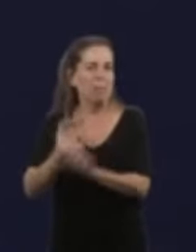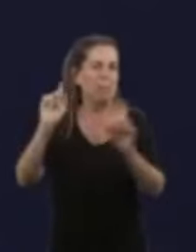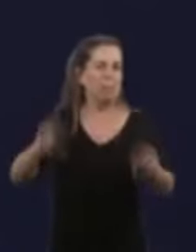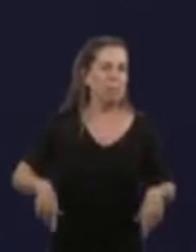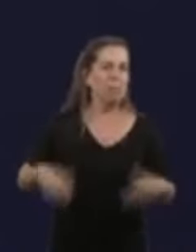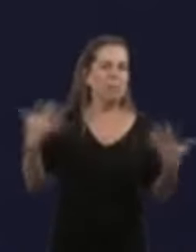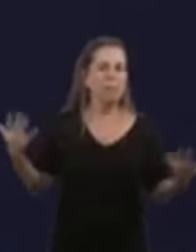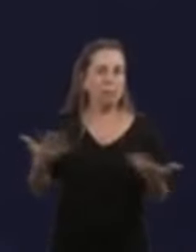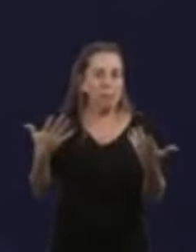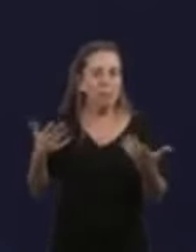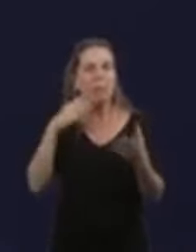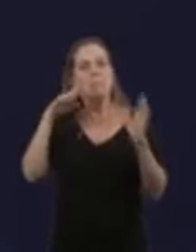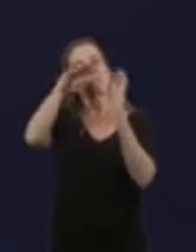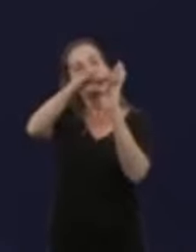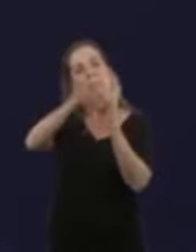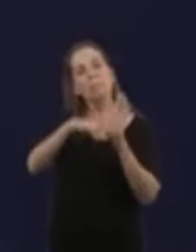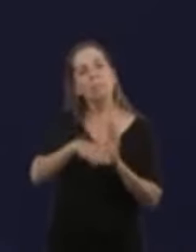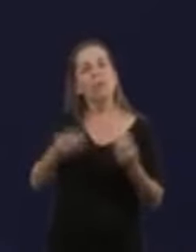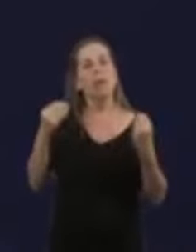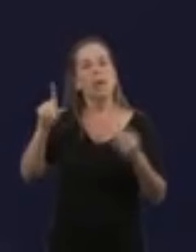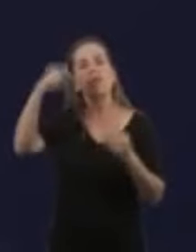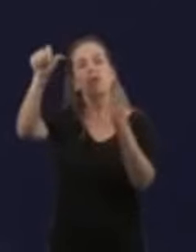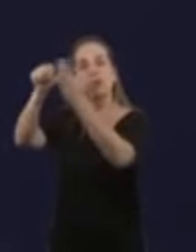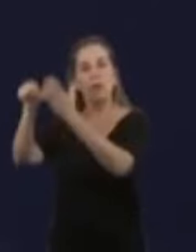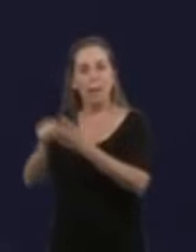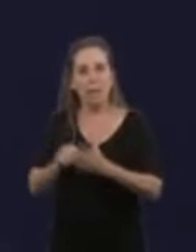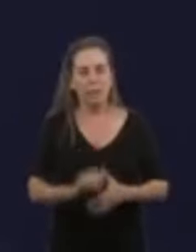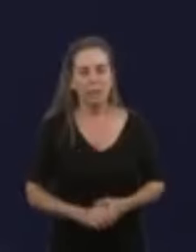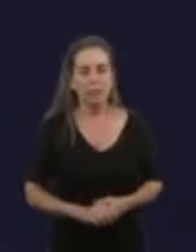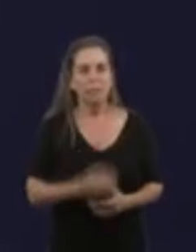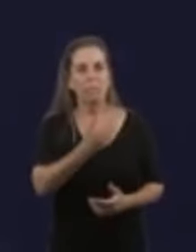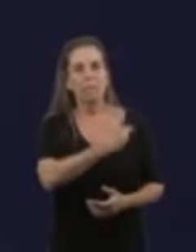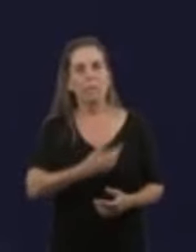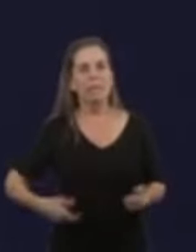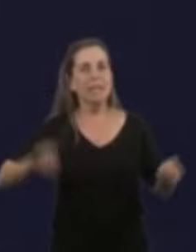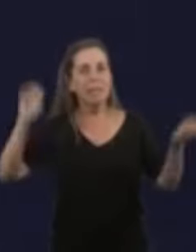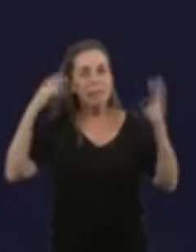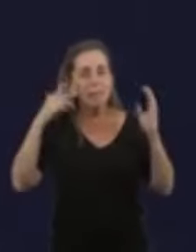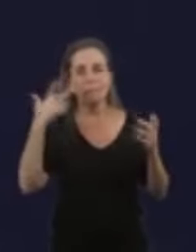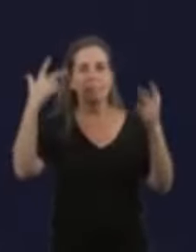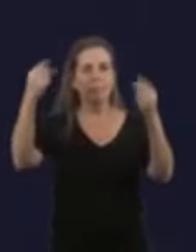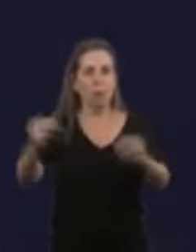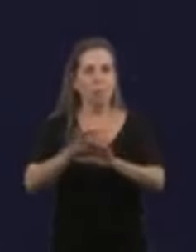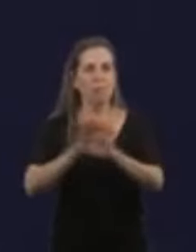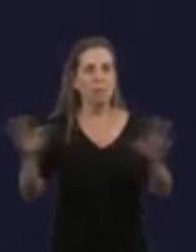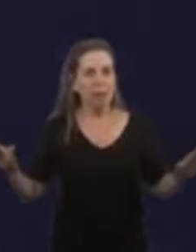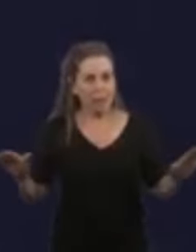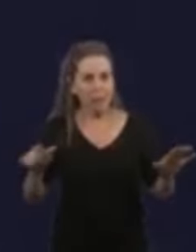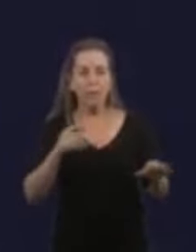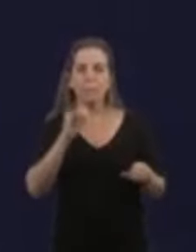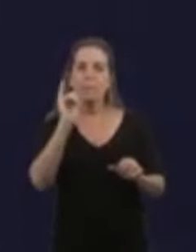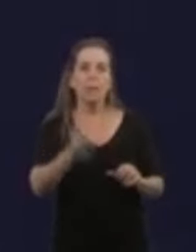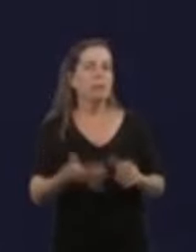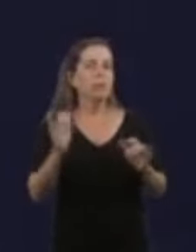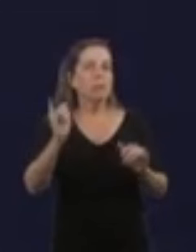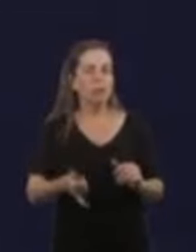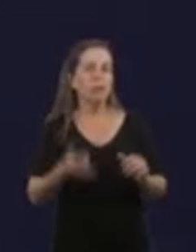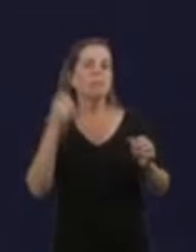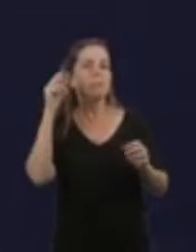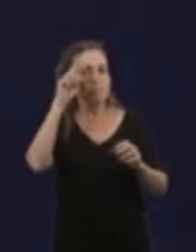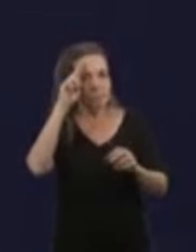conjunto de imposiciones extranjeras el presidente Miley no va a ponerle peros a la propiedad privada la libertad de